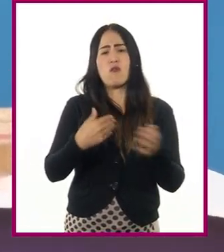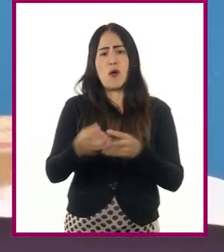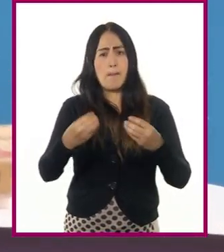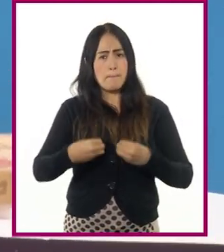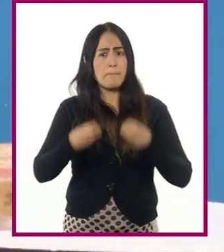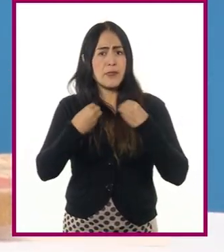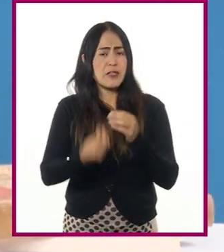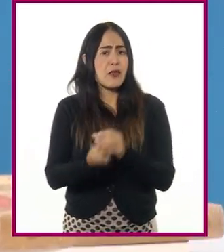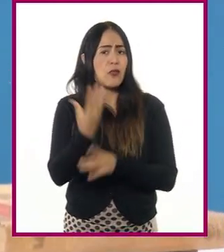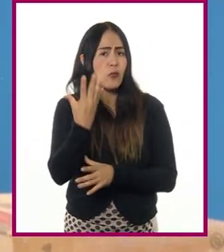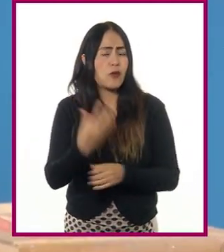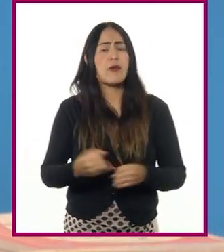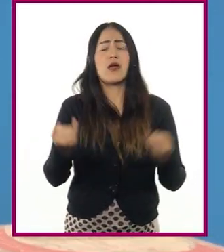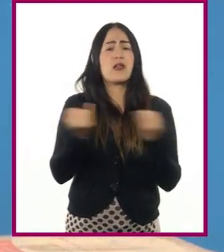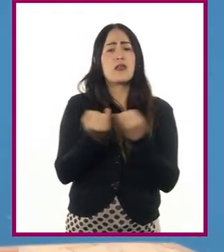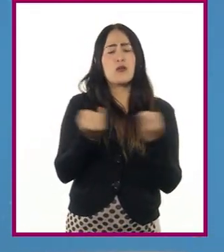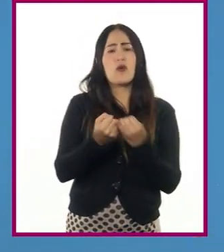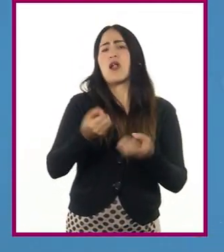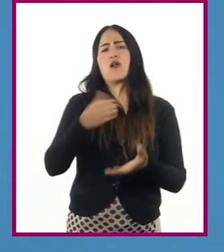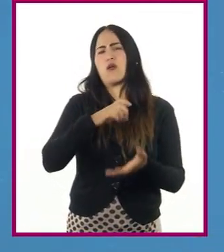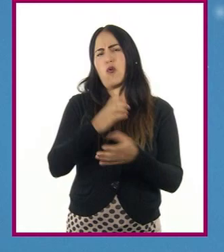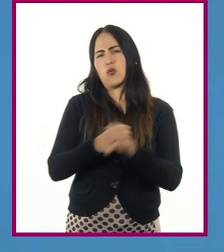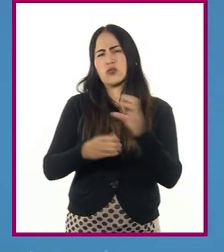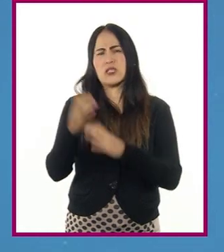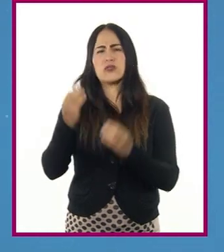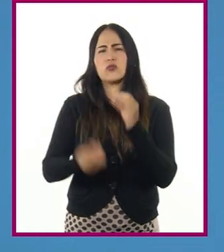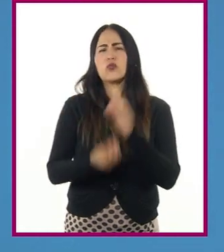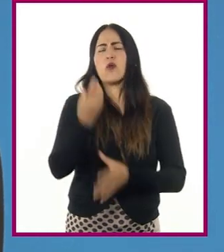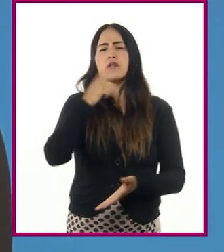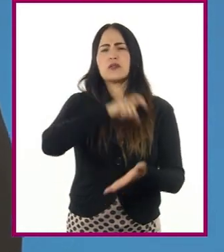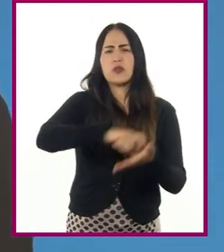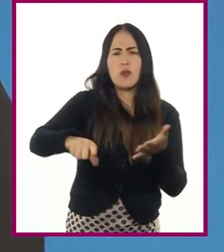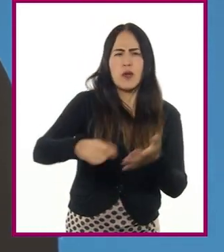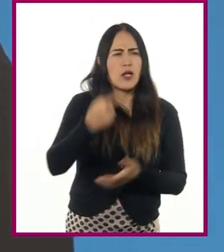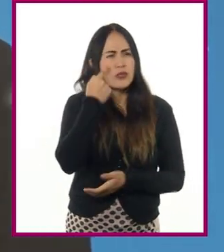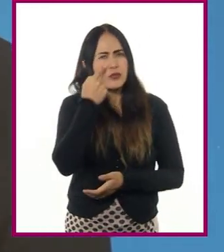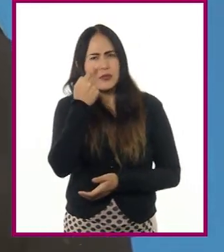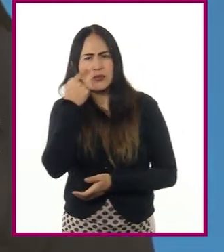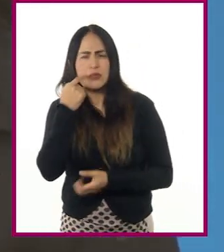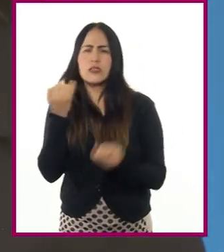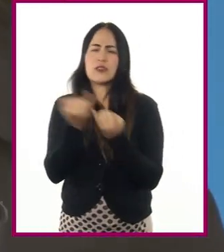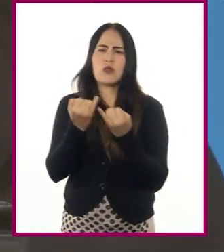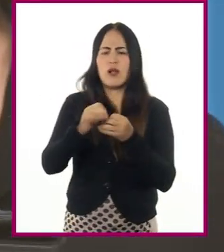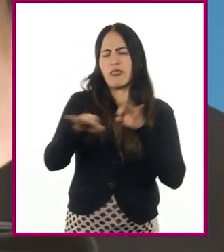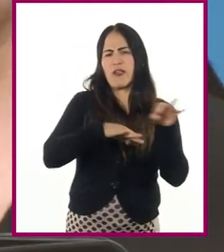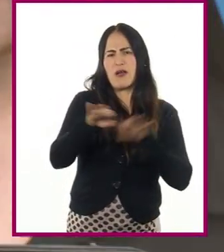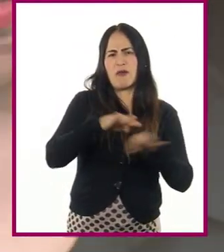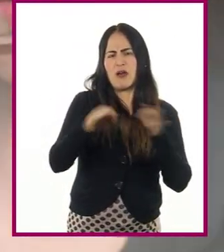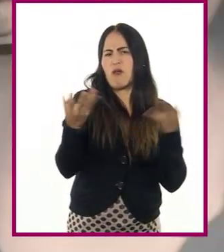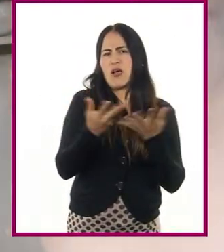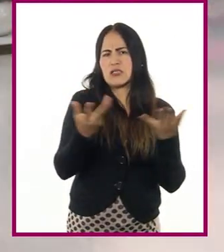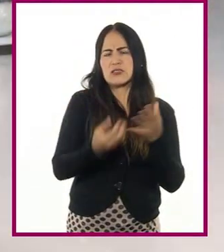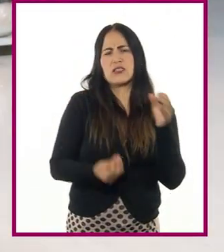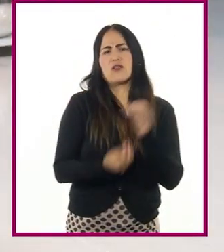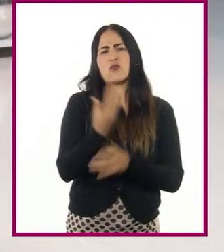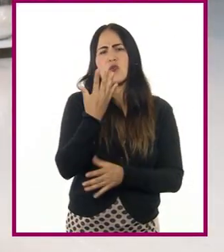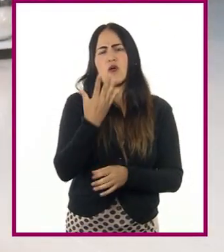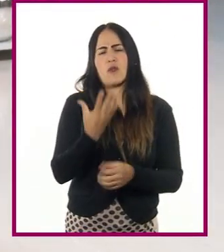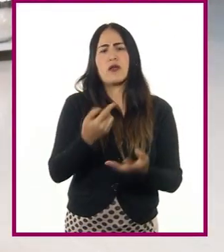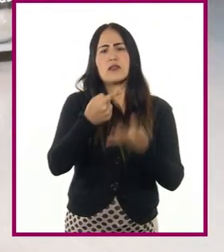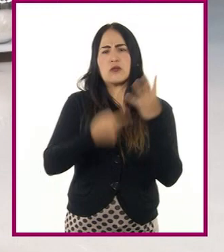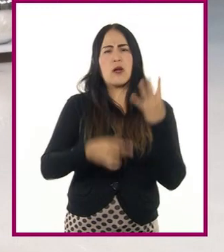hogares, nuevos patrones de consumo, nuevas percepciones, nuevas prácticas laborales y formas de ocio y